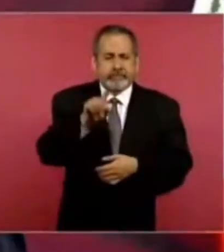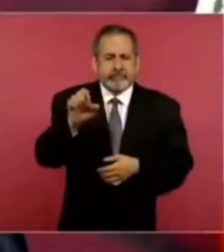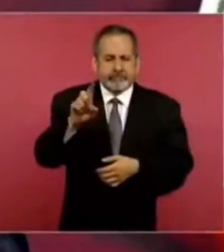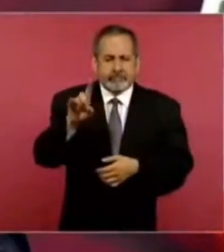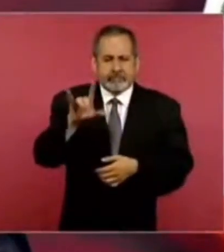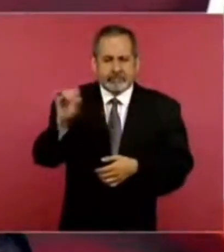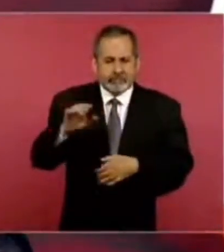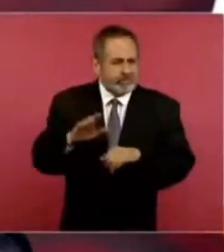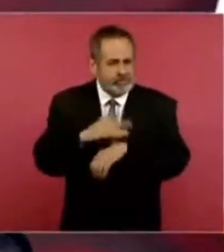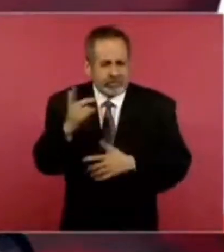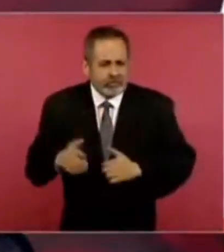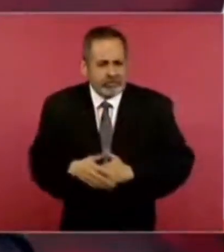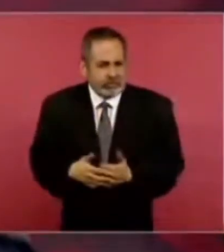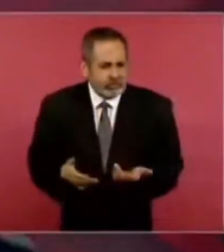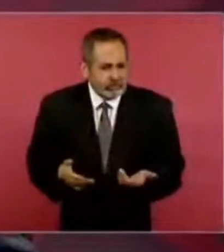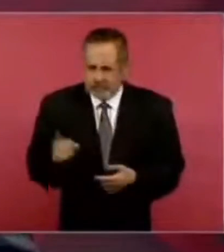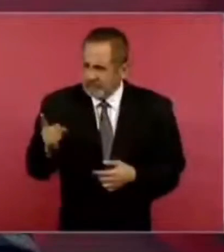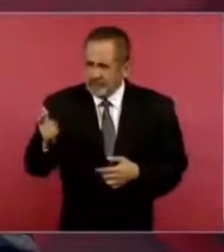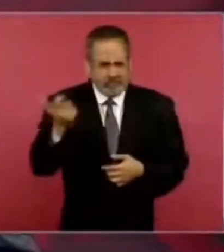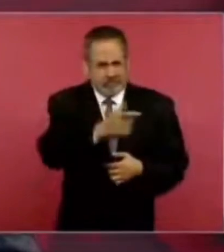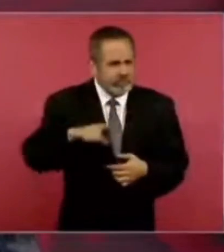de Parras,